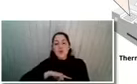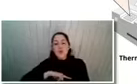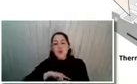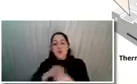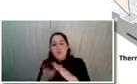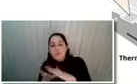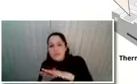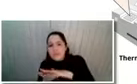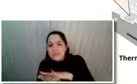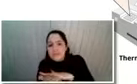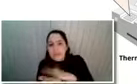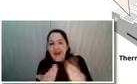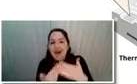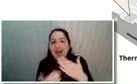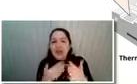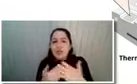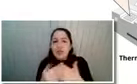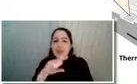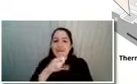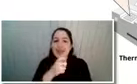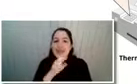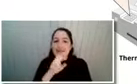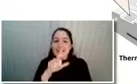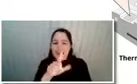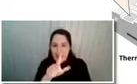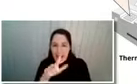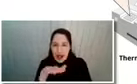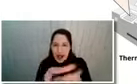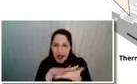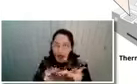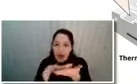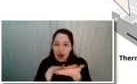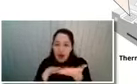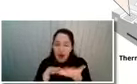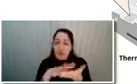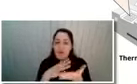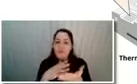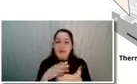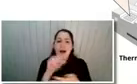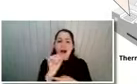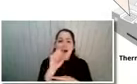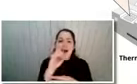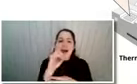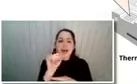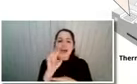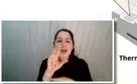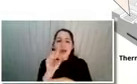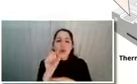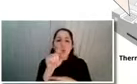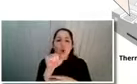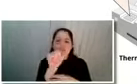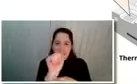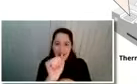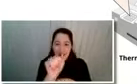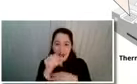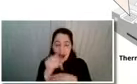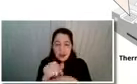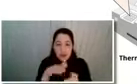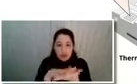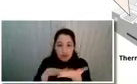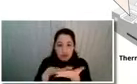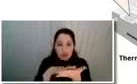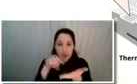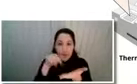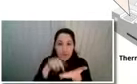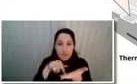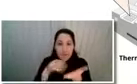de agarosa, que es un polímero que es líquido y después de calentarlo y enfriarse se vuelve sólido y